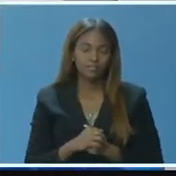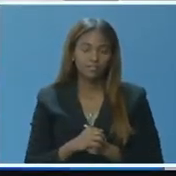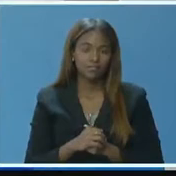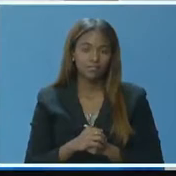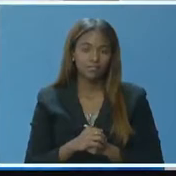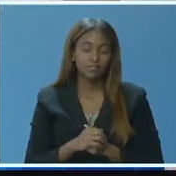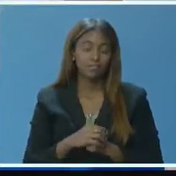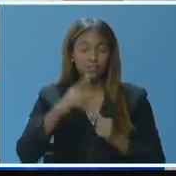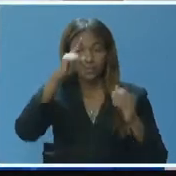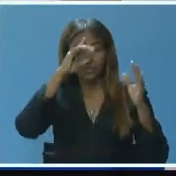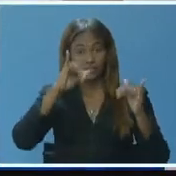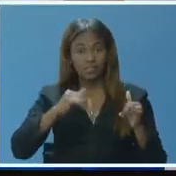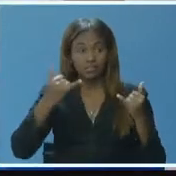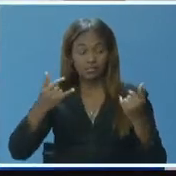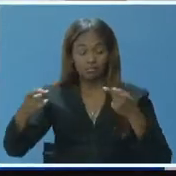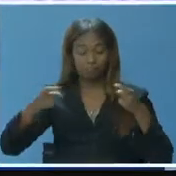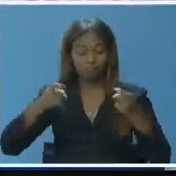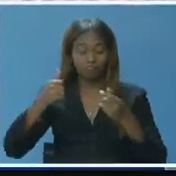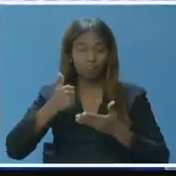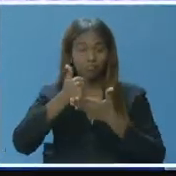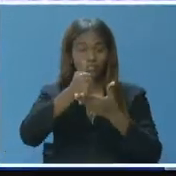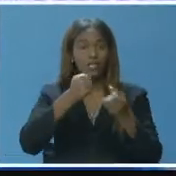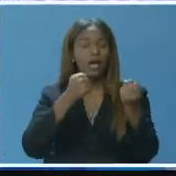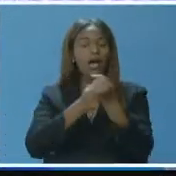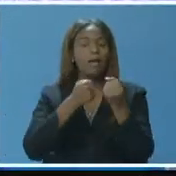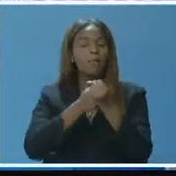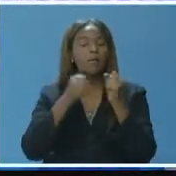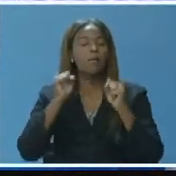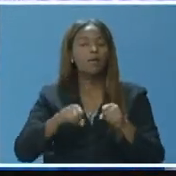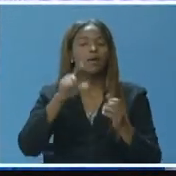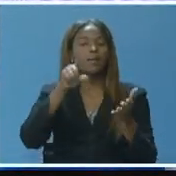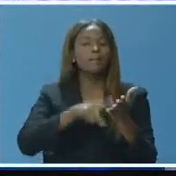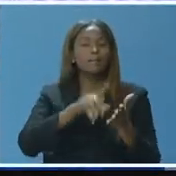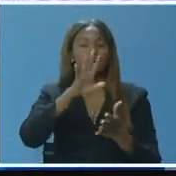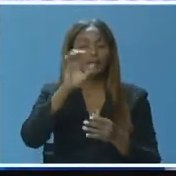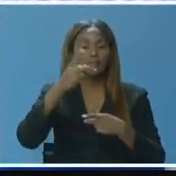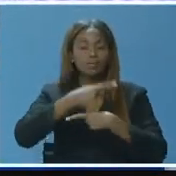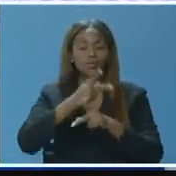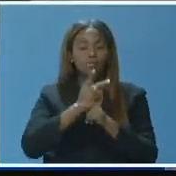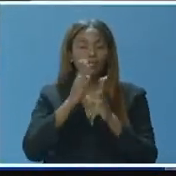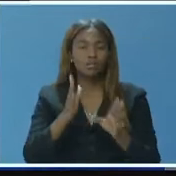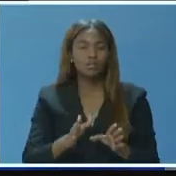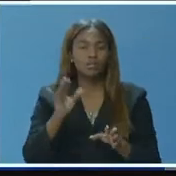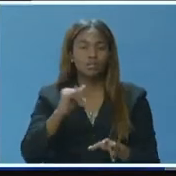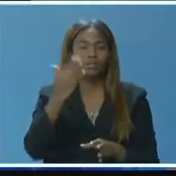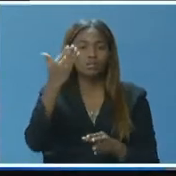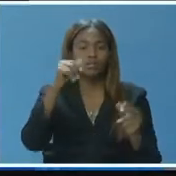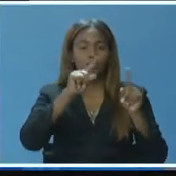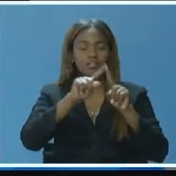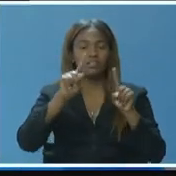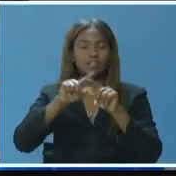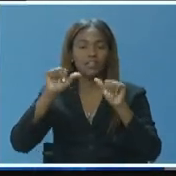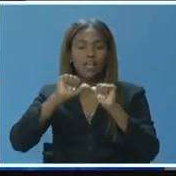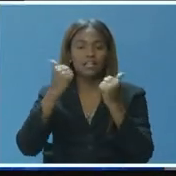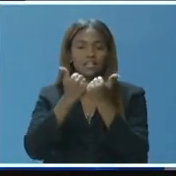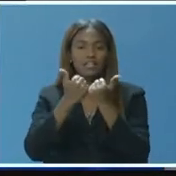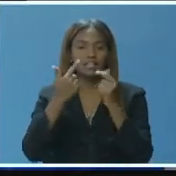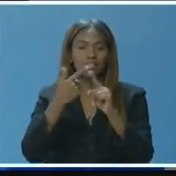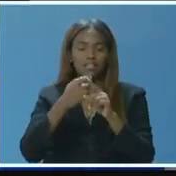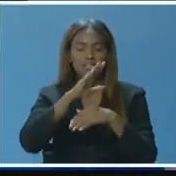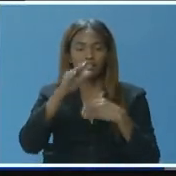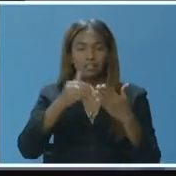Se espera que esta gestión sostenible apoye aproximadamente 1.500 productores y 15 asociaciones y microempresarios en